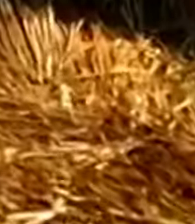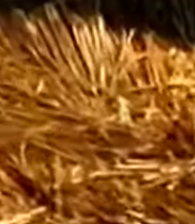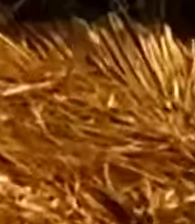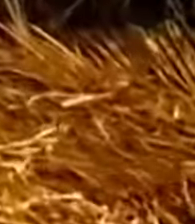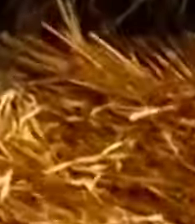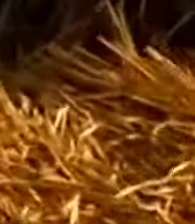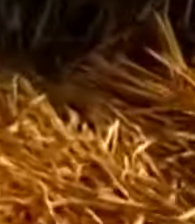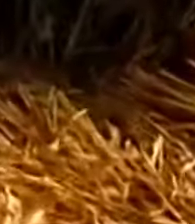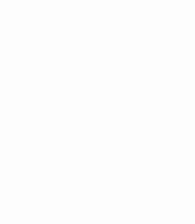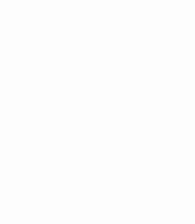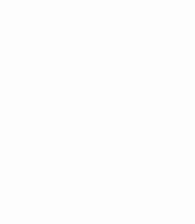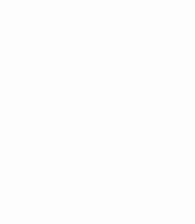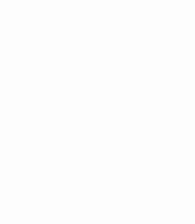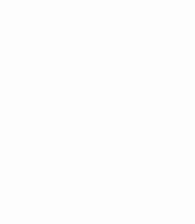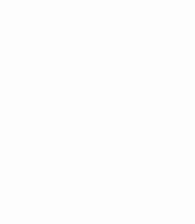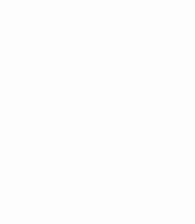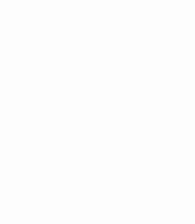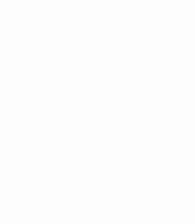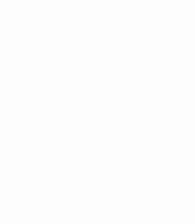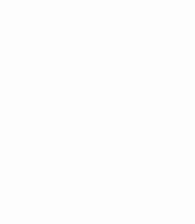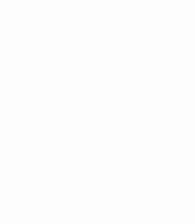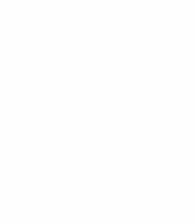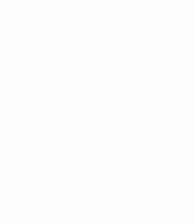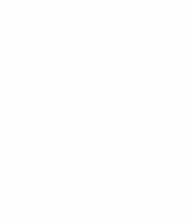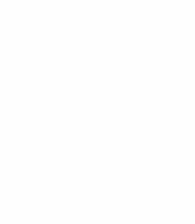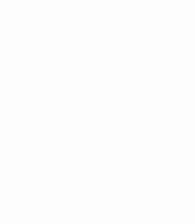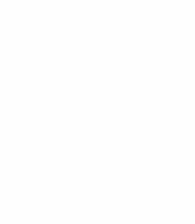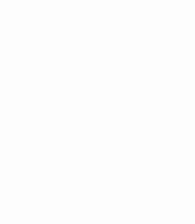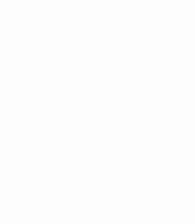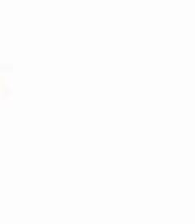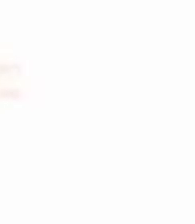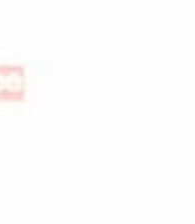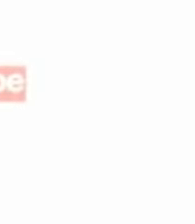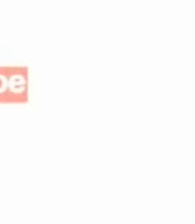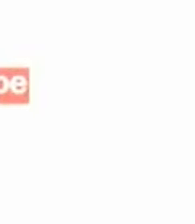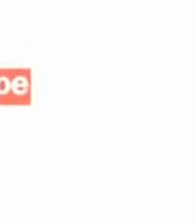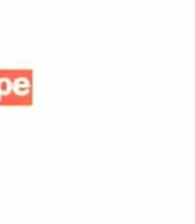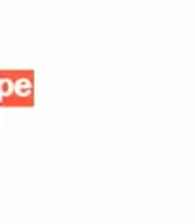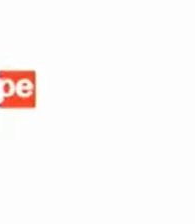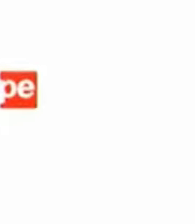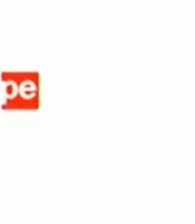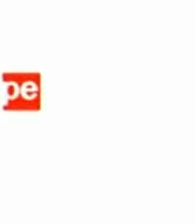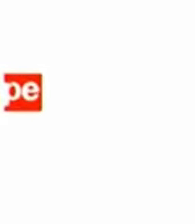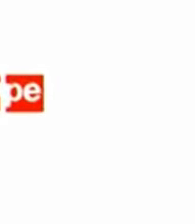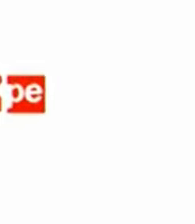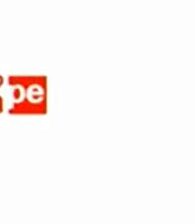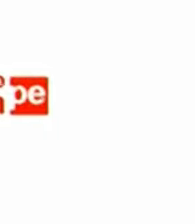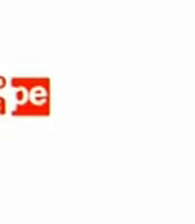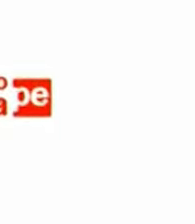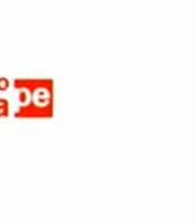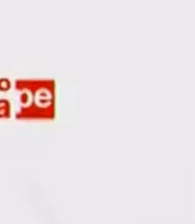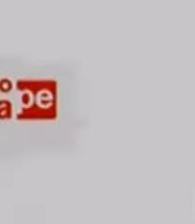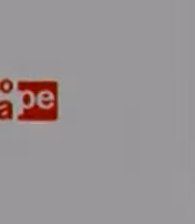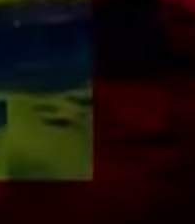los avances tecnológicos, el IRTP se pone a la vanguardia.